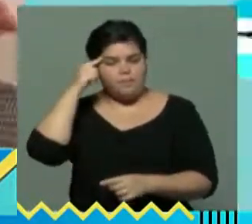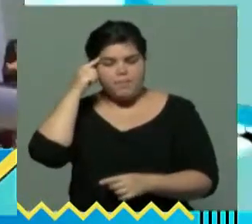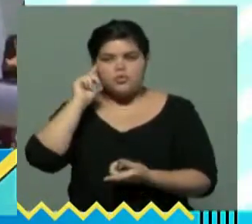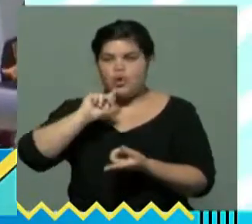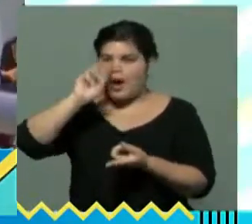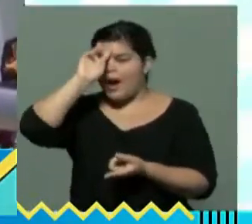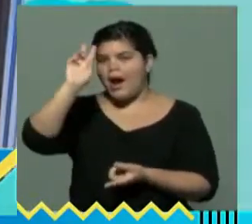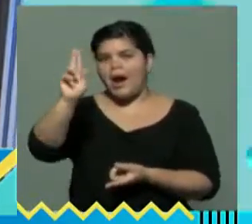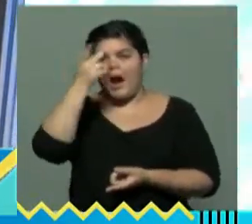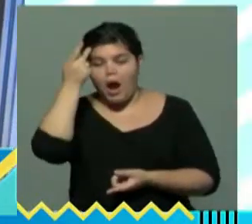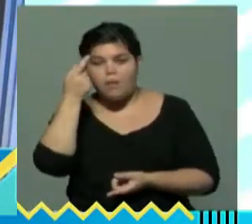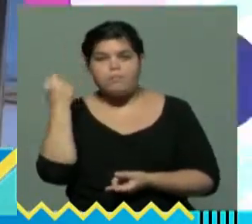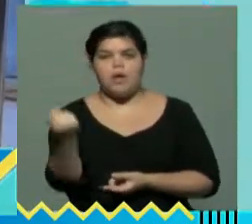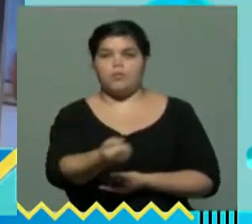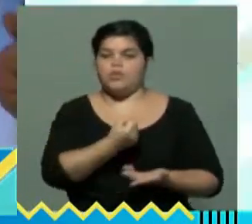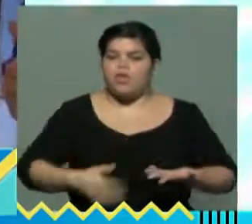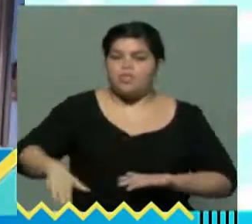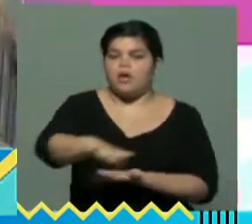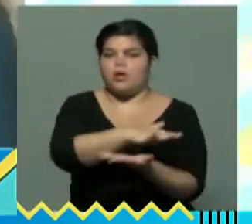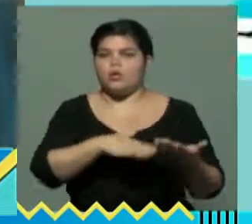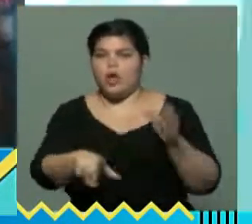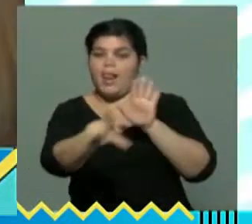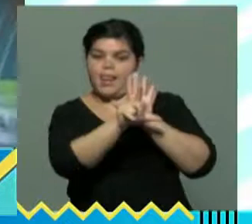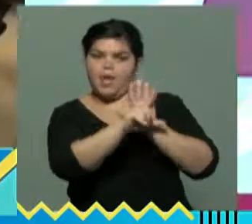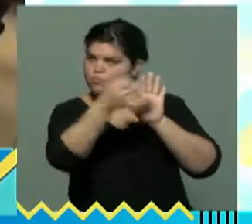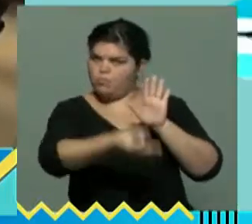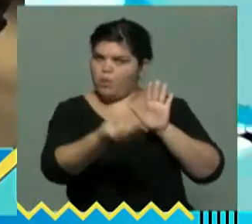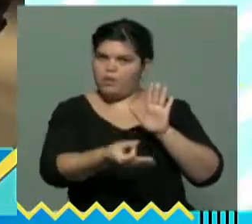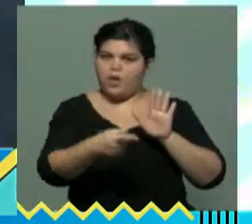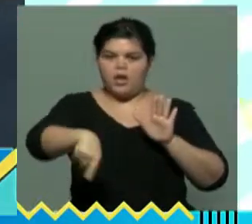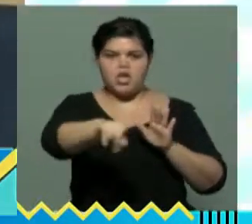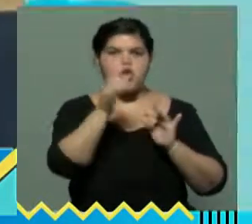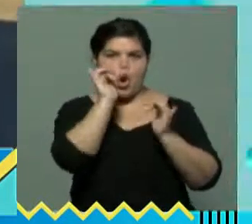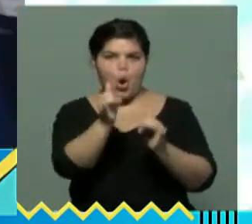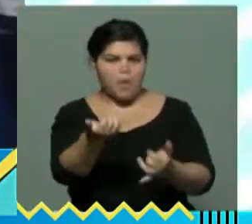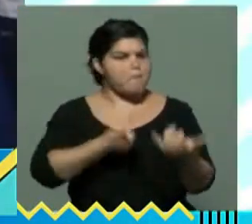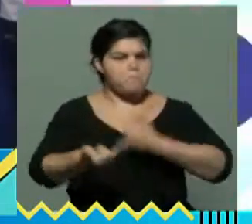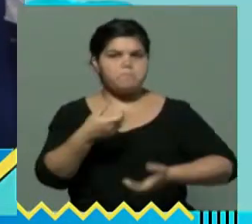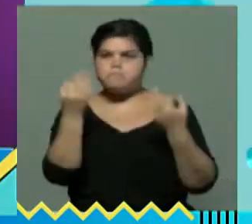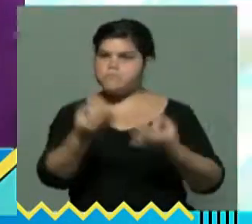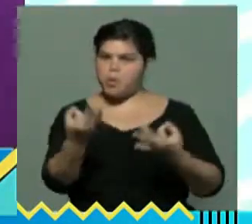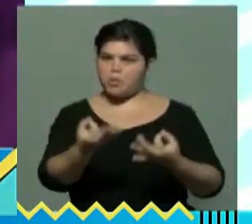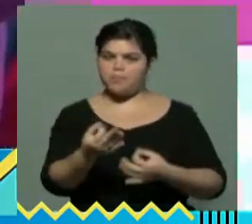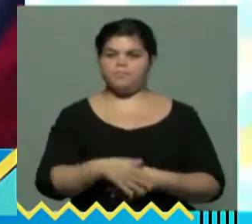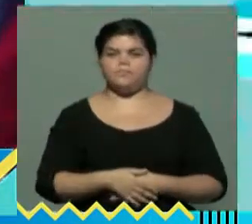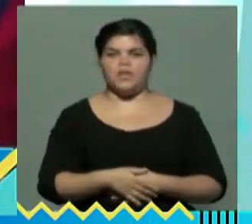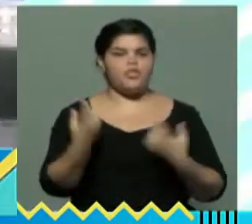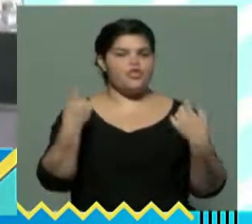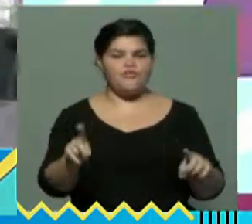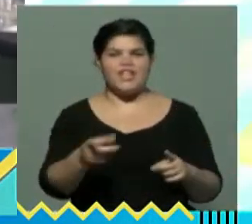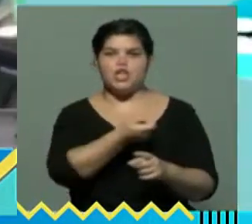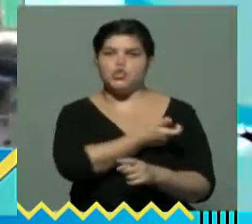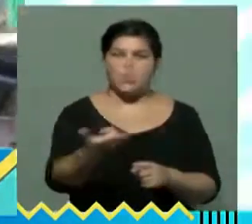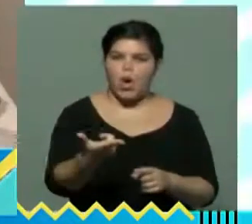esfuerzo colectivo, no solo en la legislación. Bien señalaban los chicos ahí, hay una diferencia, por ejemplo, de remuneraciones.